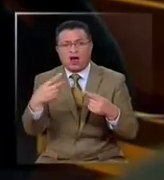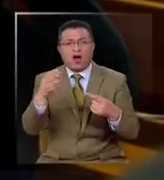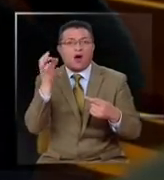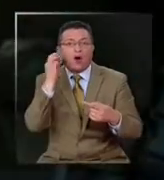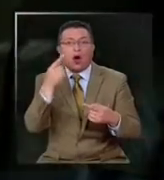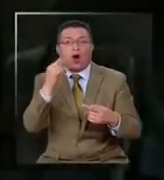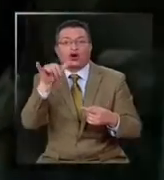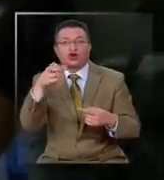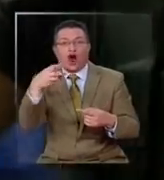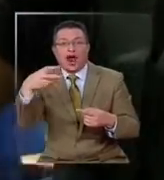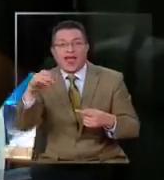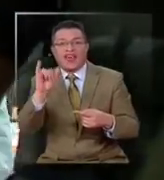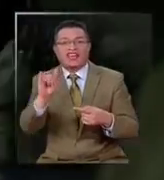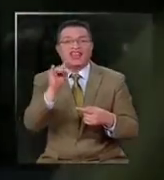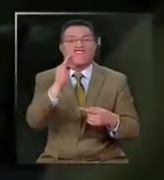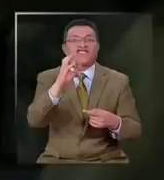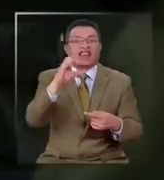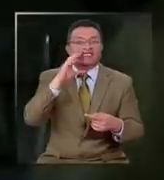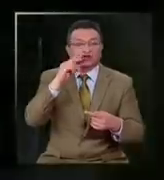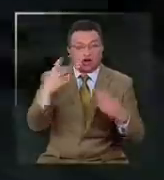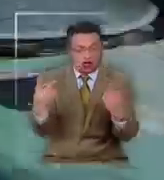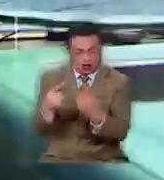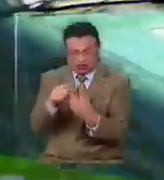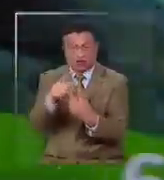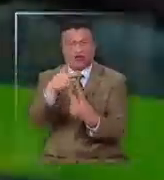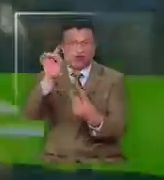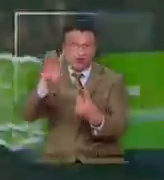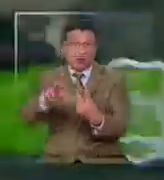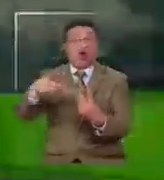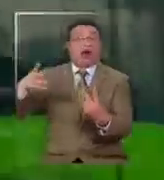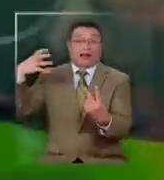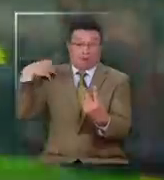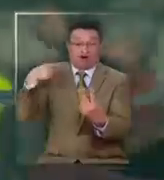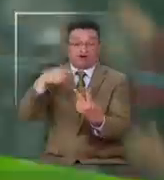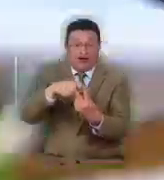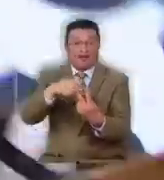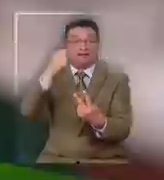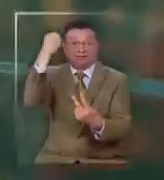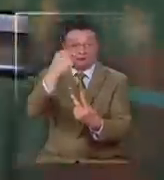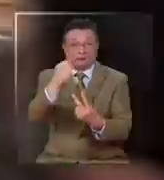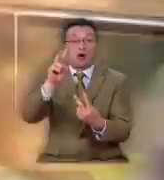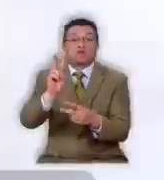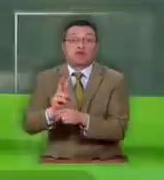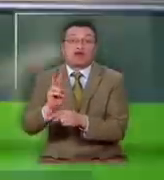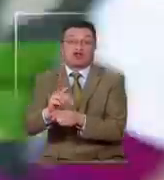Johanna y Francisco, los únicos imputados en el crimen del profesor.